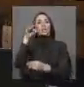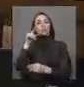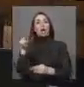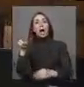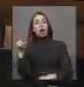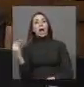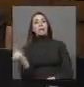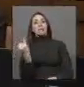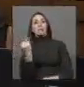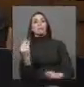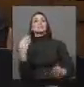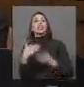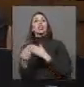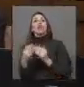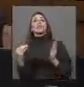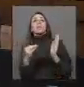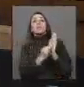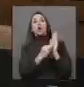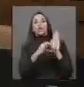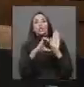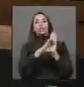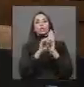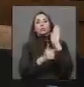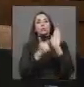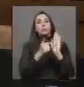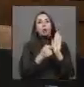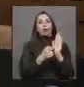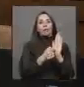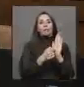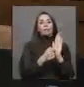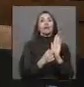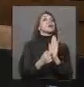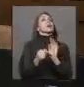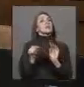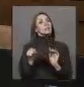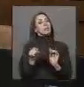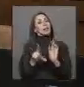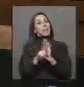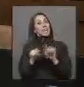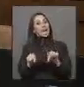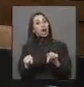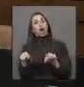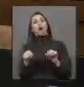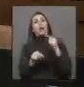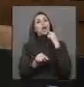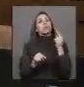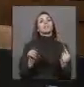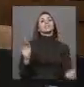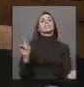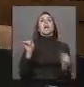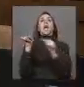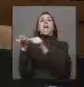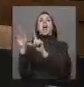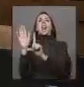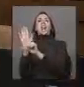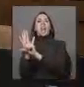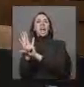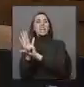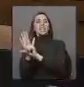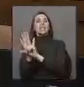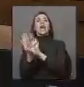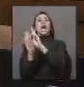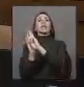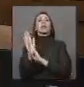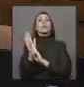autonomía. Nuestra legislación vigente sobre la materia delega y encomienda a la ley el regular la existencia misma